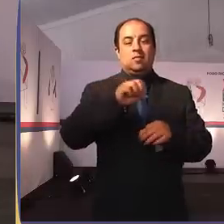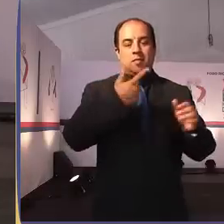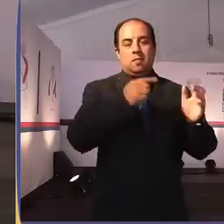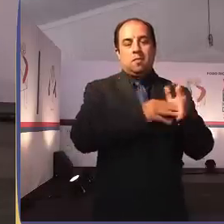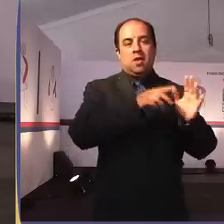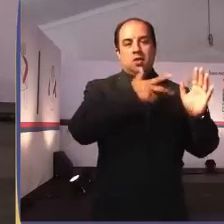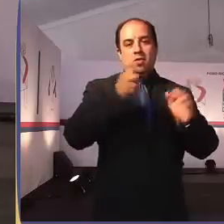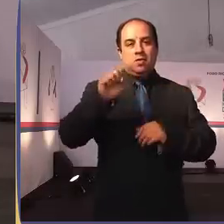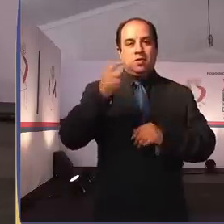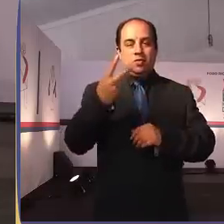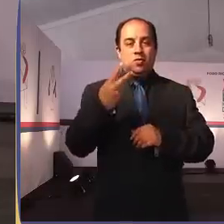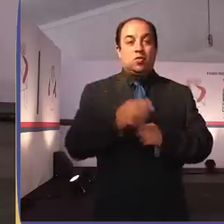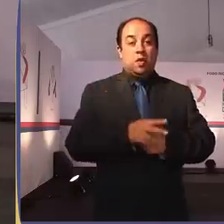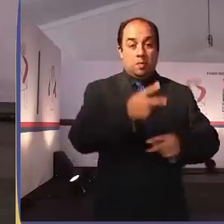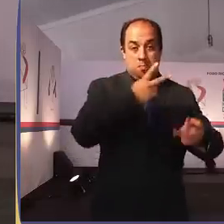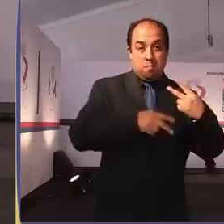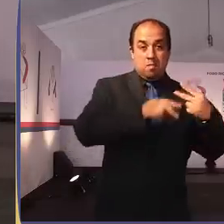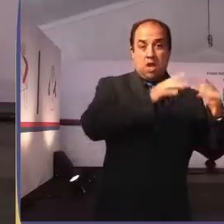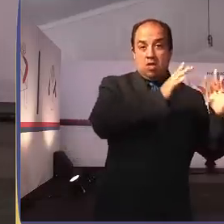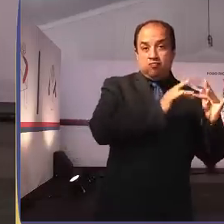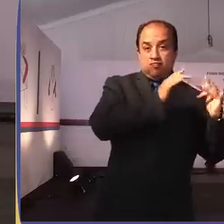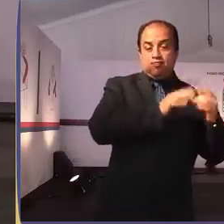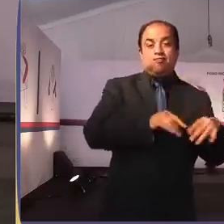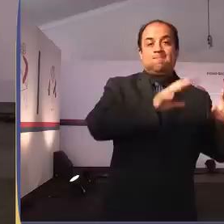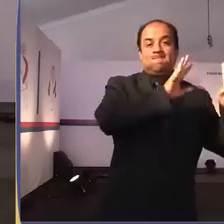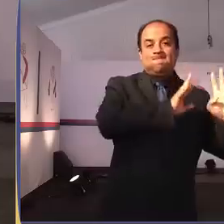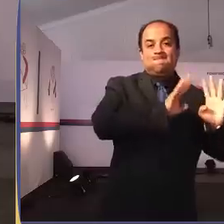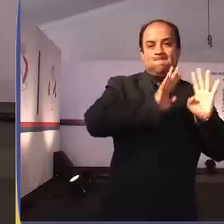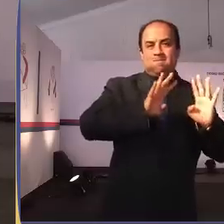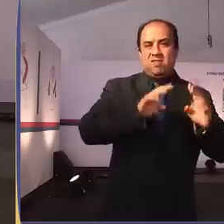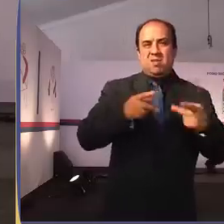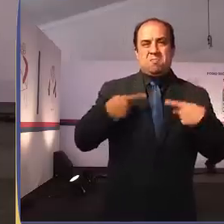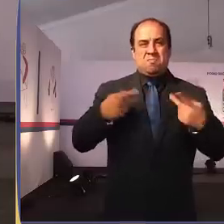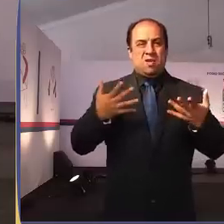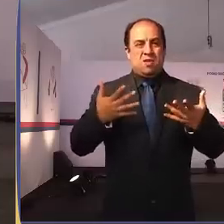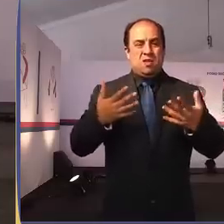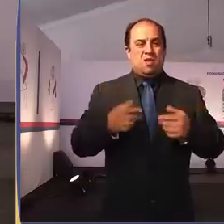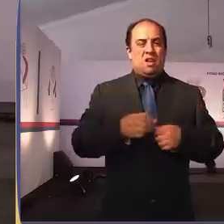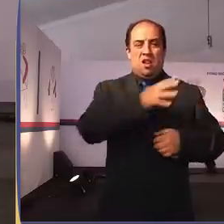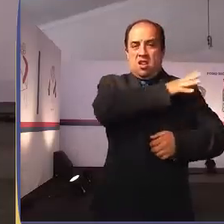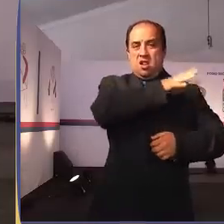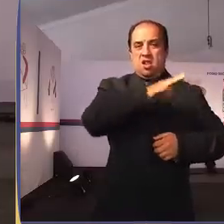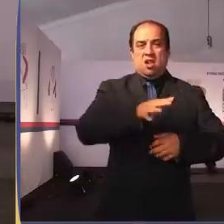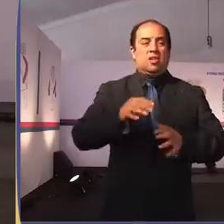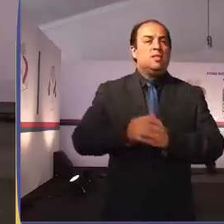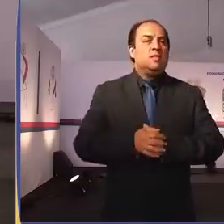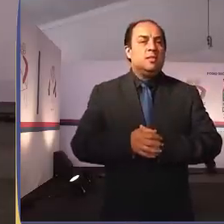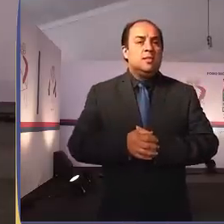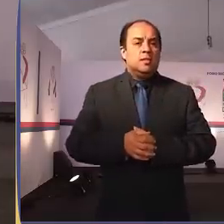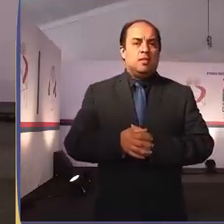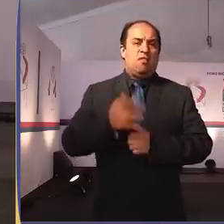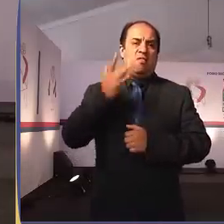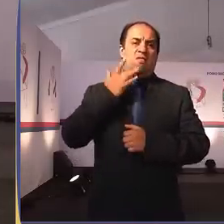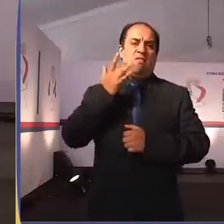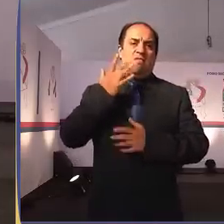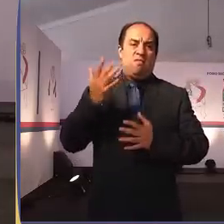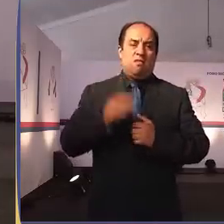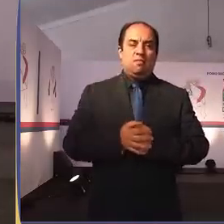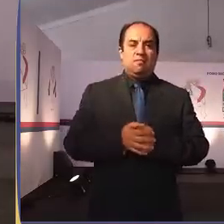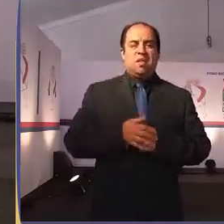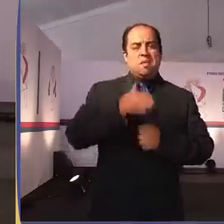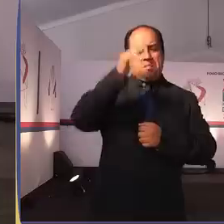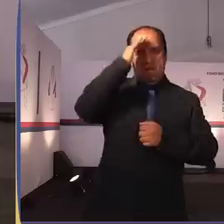el general francés era un déspota. Y un prepotente, y dijo: Charlie, me toma 10 minutos tomar